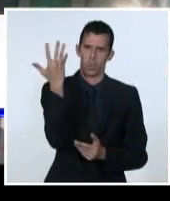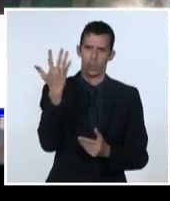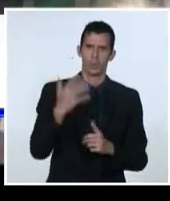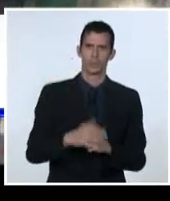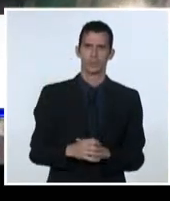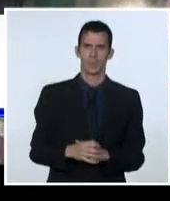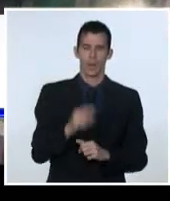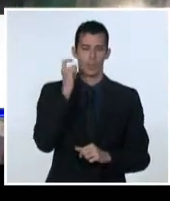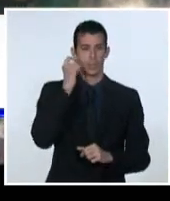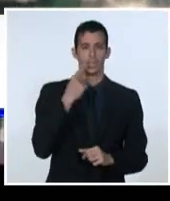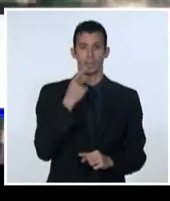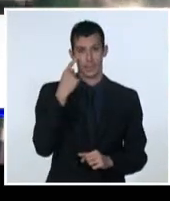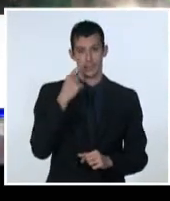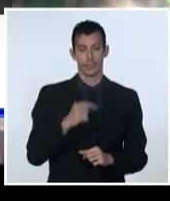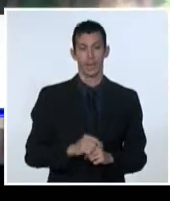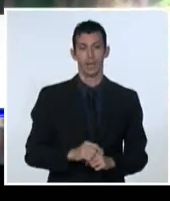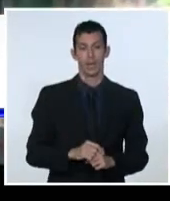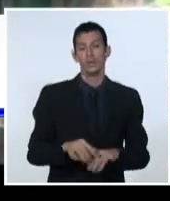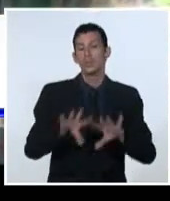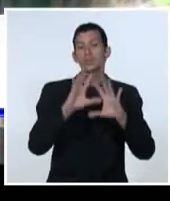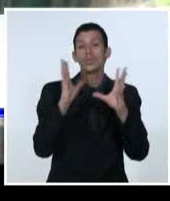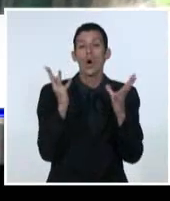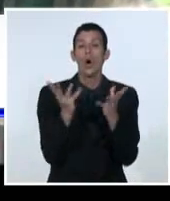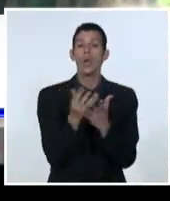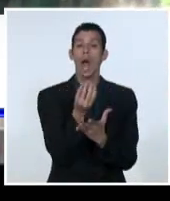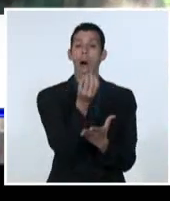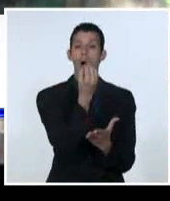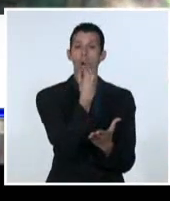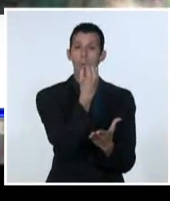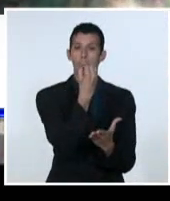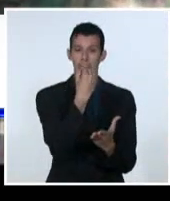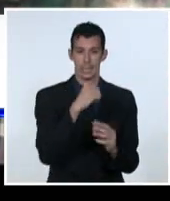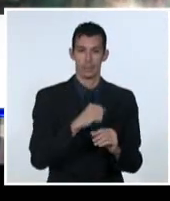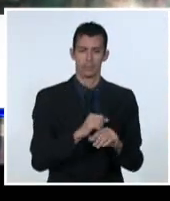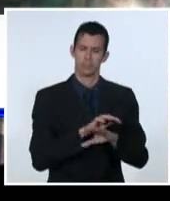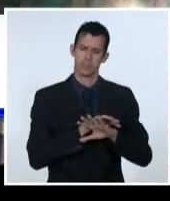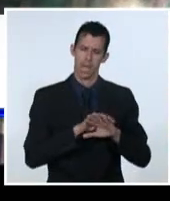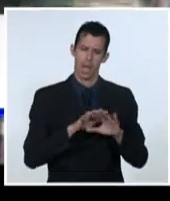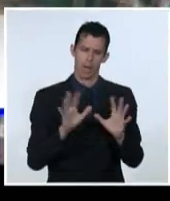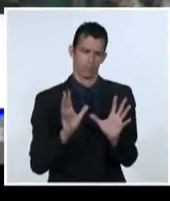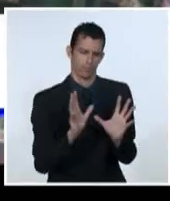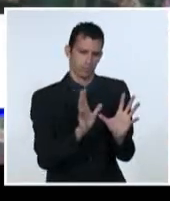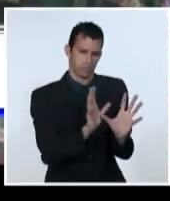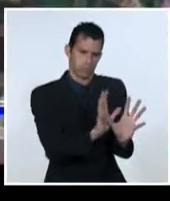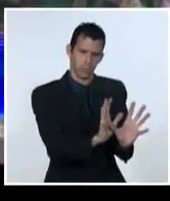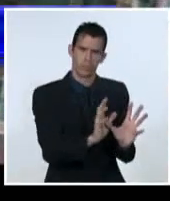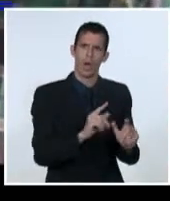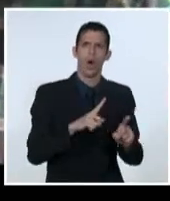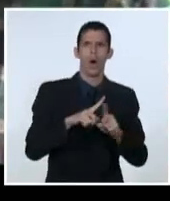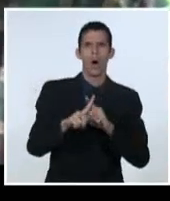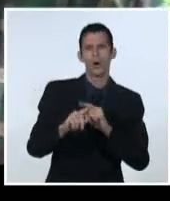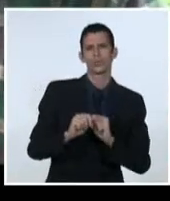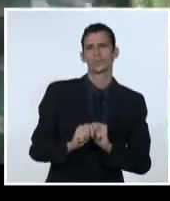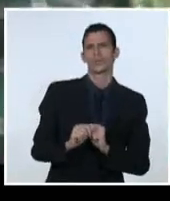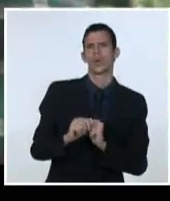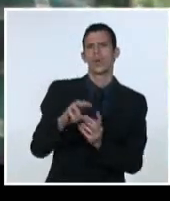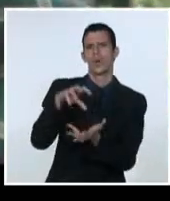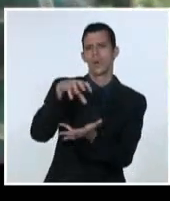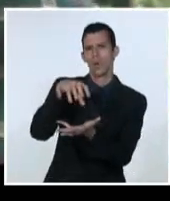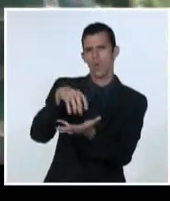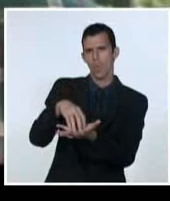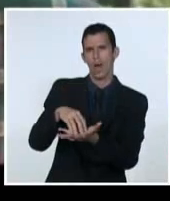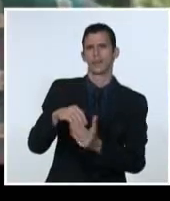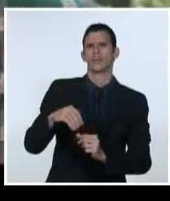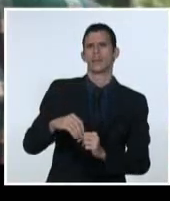también con El Refugio de las embarcaciones en el caso de corte y en el caso también de la zona de la bajada del Cabo San Antonio